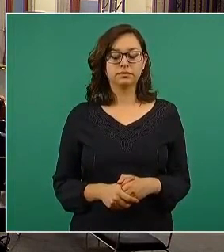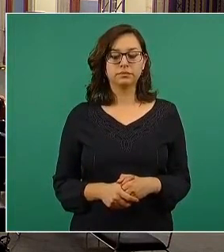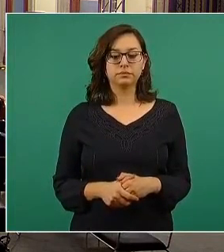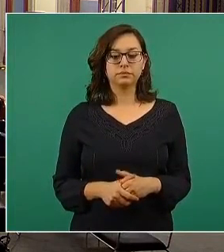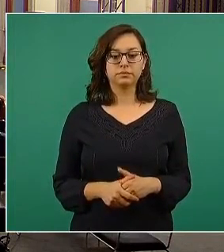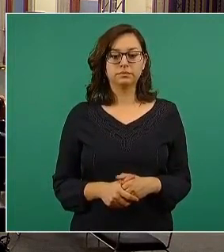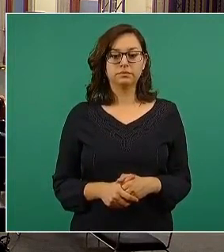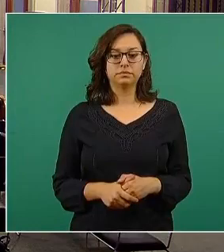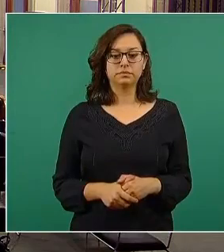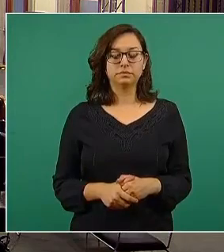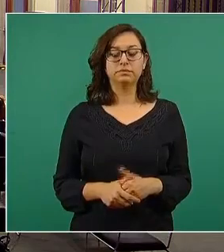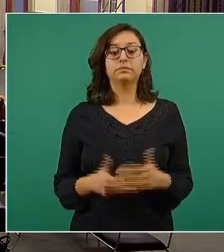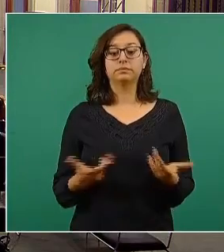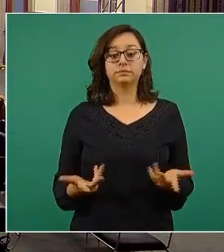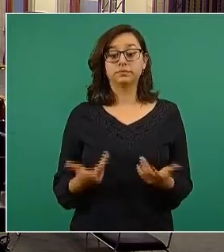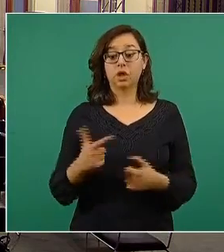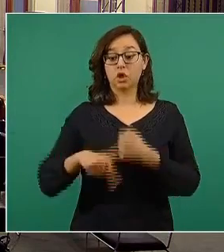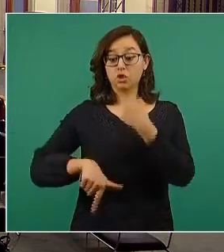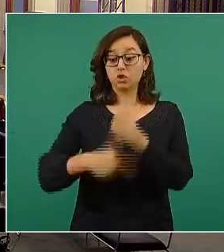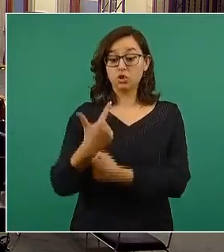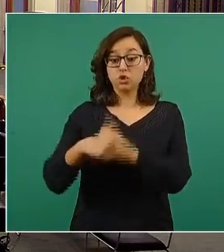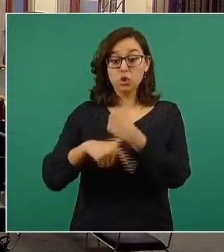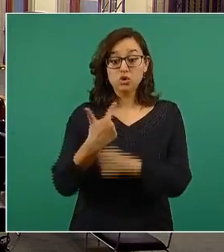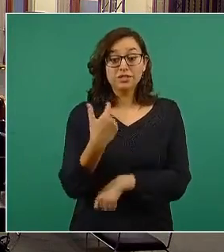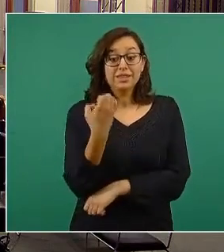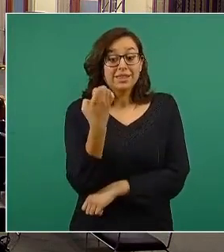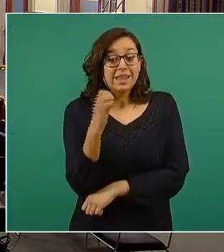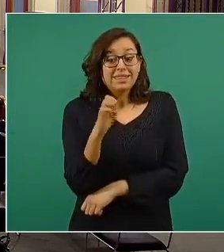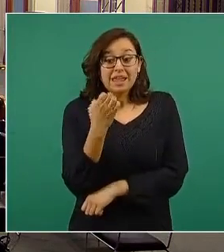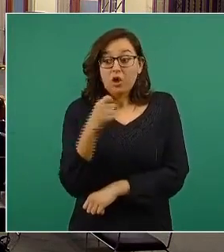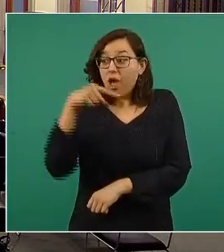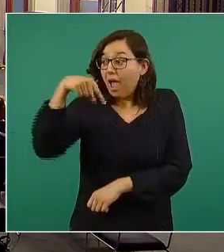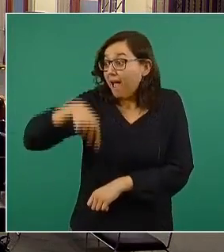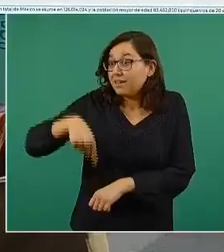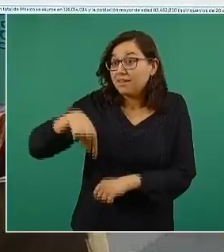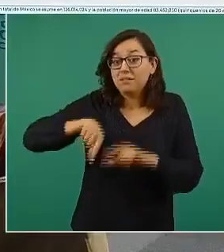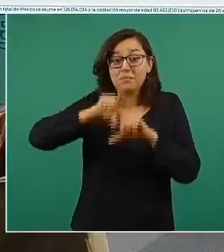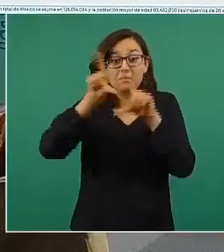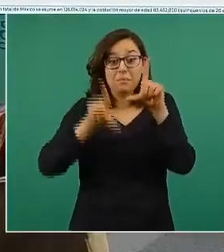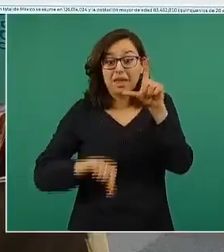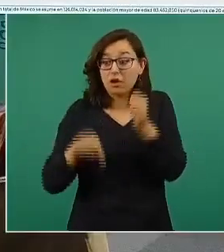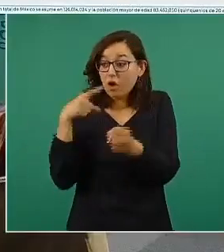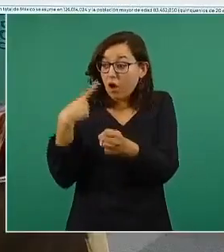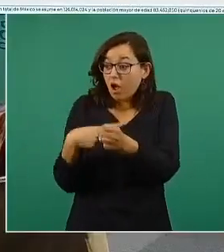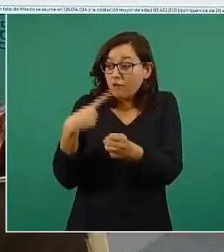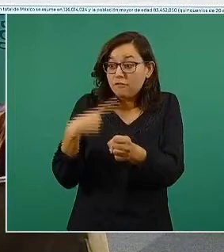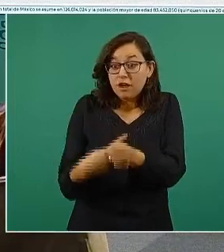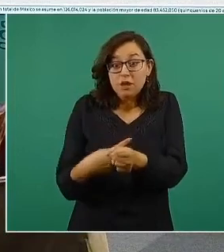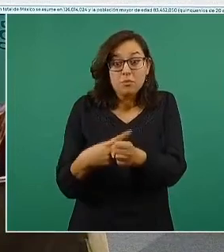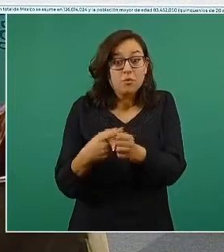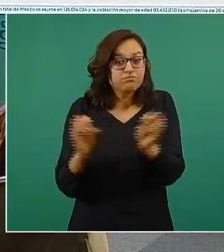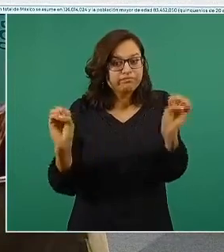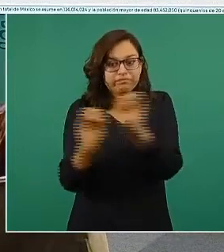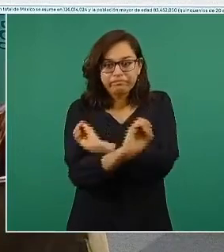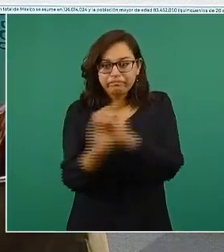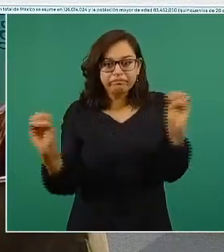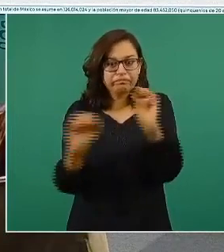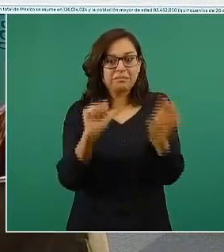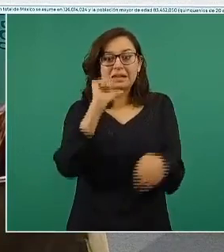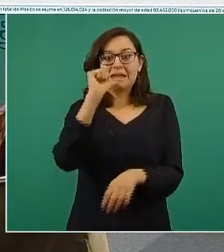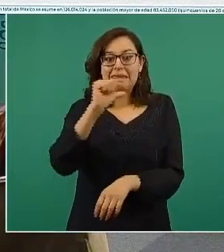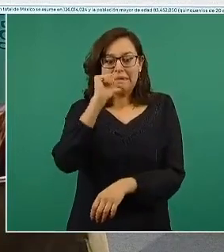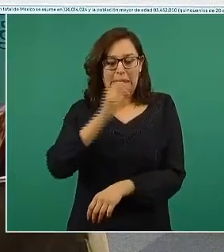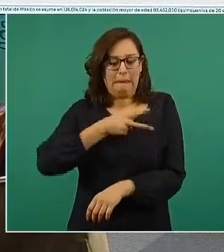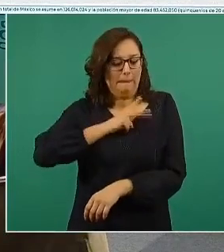tenemos que el 12 de enero, tan temprano como el 12 de enero, cuando todavía ni siquiera teníamos circulación del virus en el país, y eso es una de